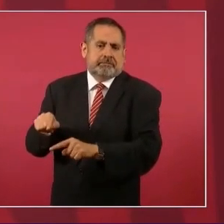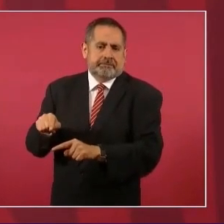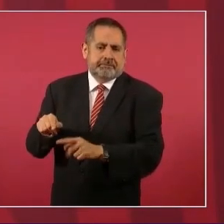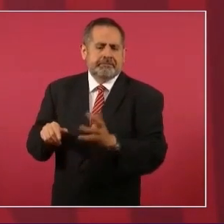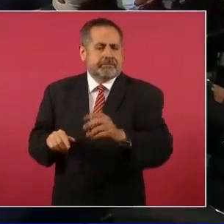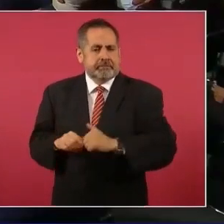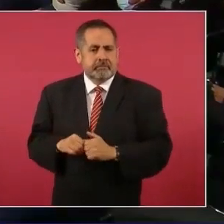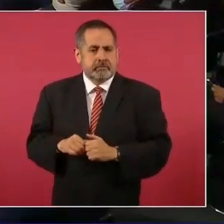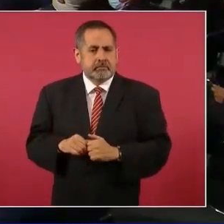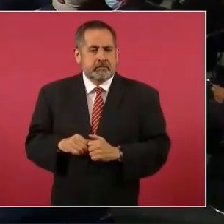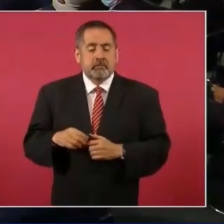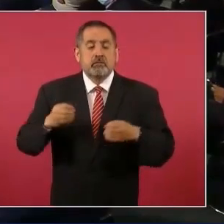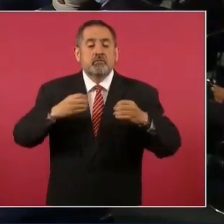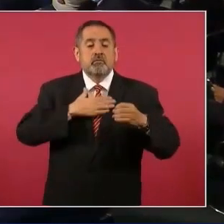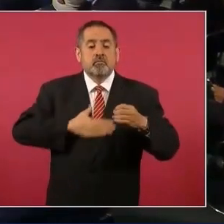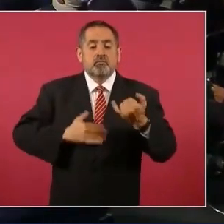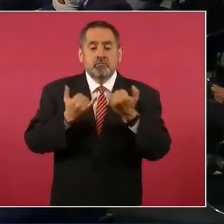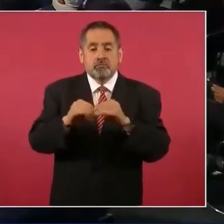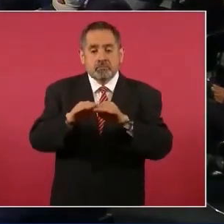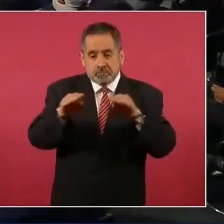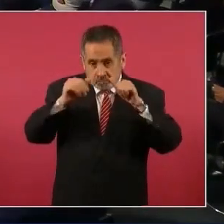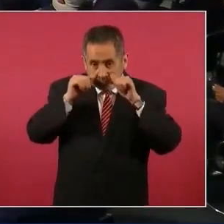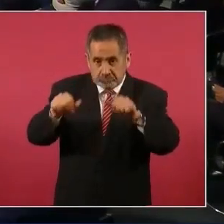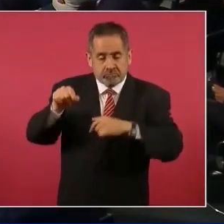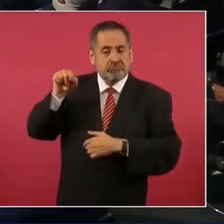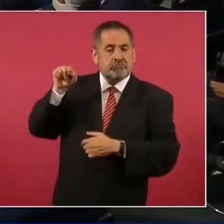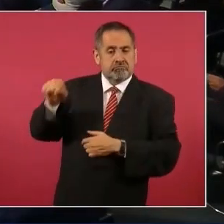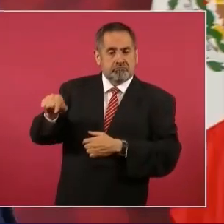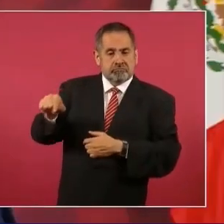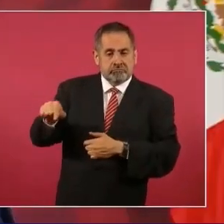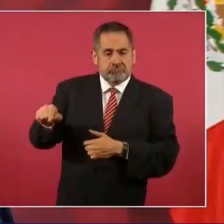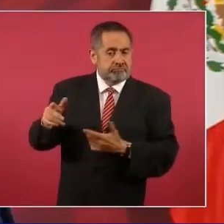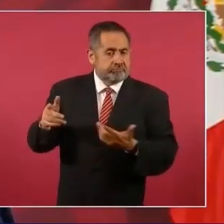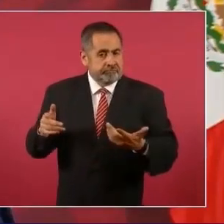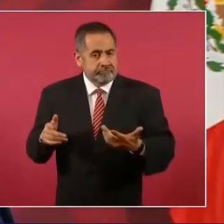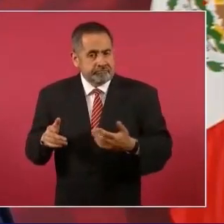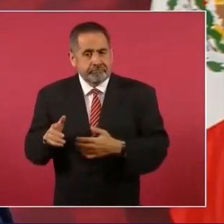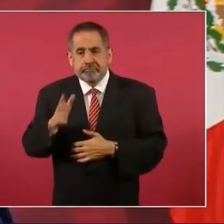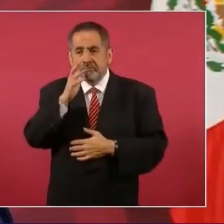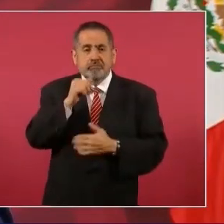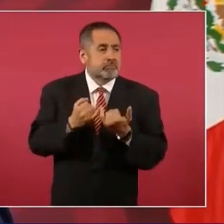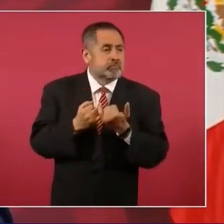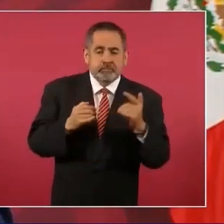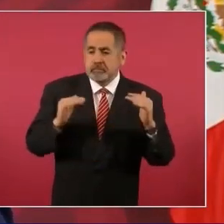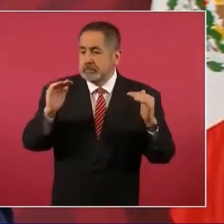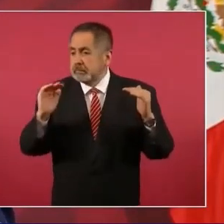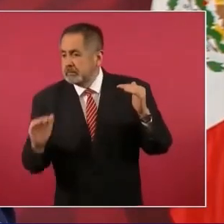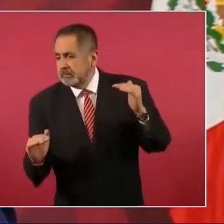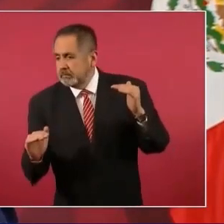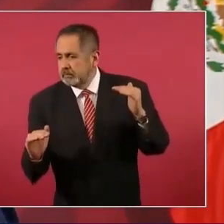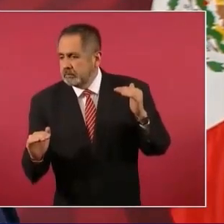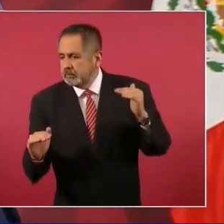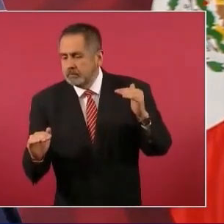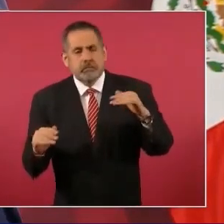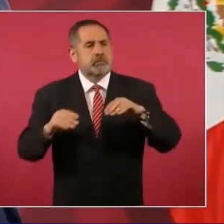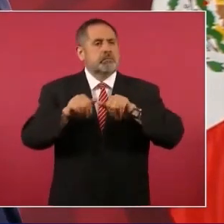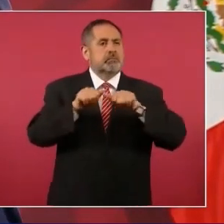Y la justicia es darle más a quien tiene menos. Y no puede haber trato igual entre desiguales.